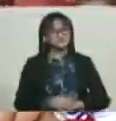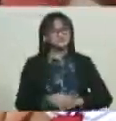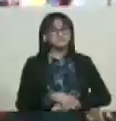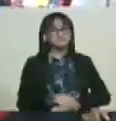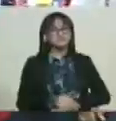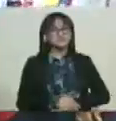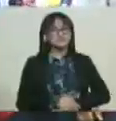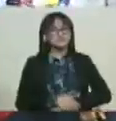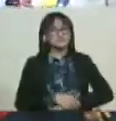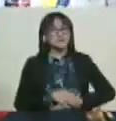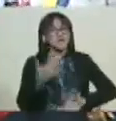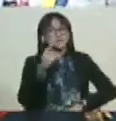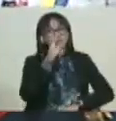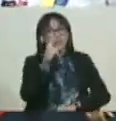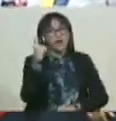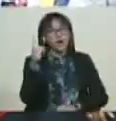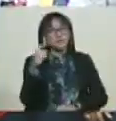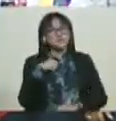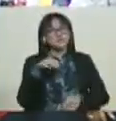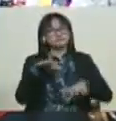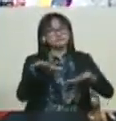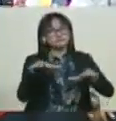hace un año yo convoqué